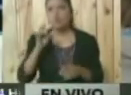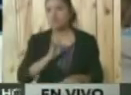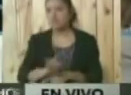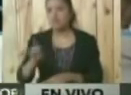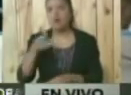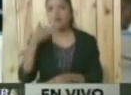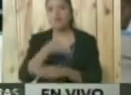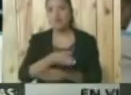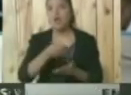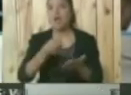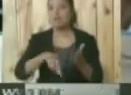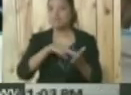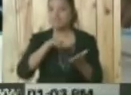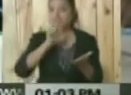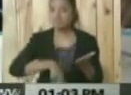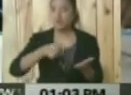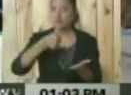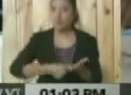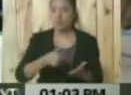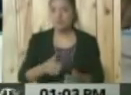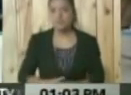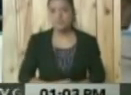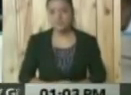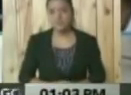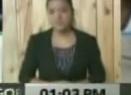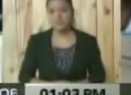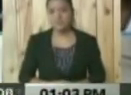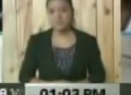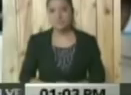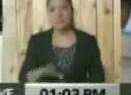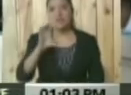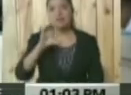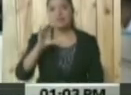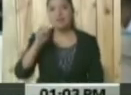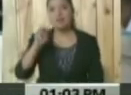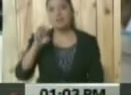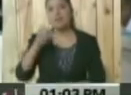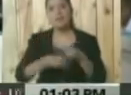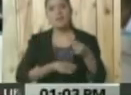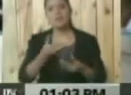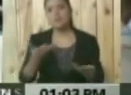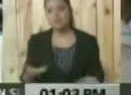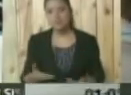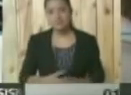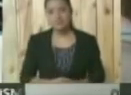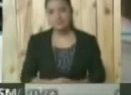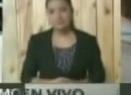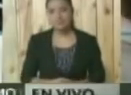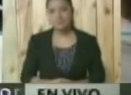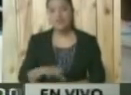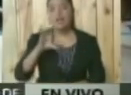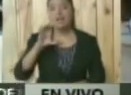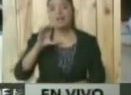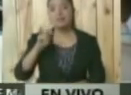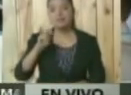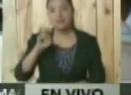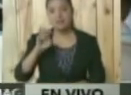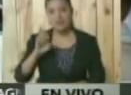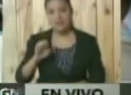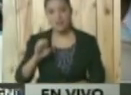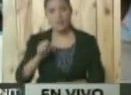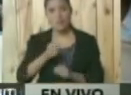a convalidar su huella dactilar. El Consejo Nacional Electoral, ¿qué hizo? Pues lo que tenía que hacer. El Consejo Nacional Electoral no